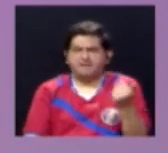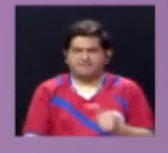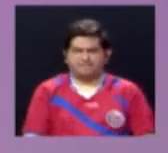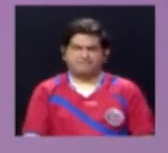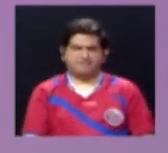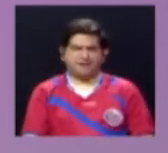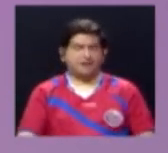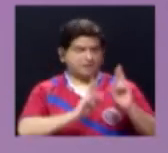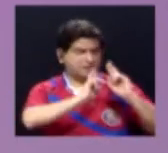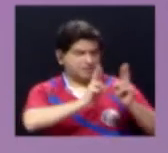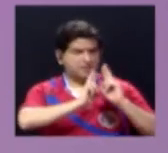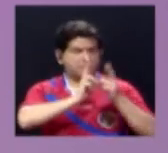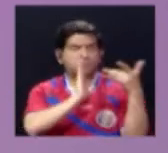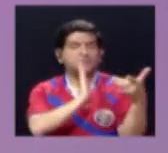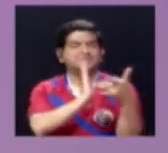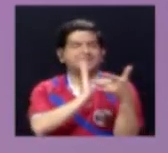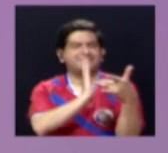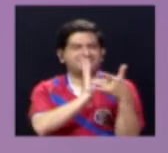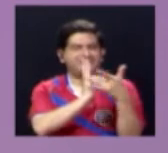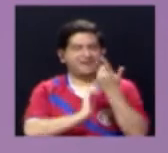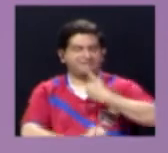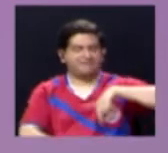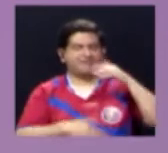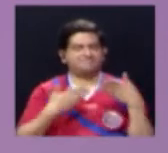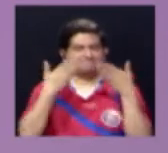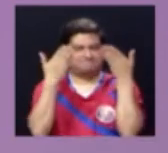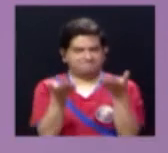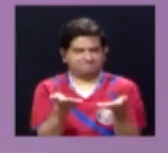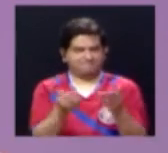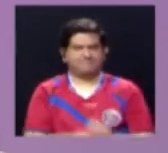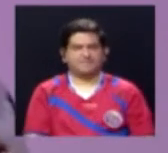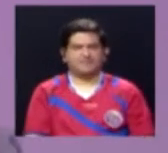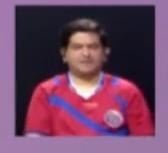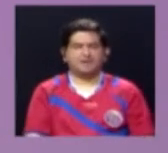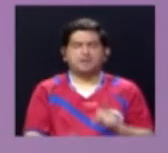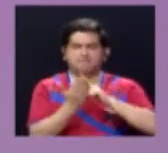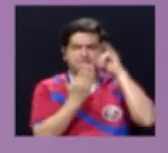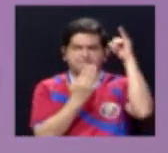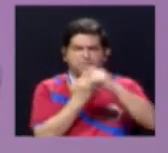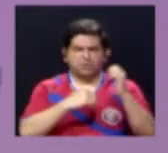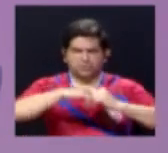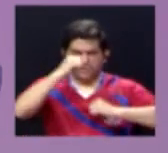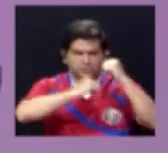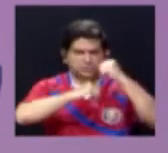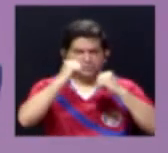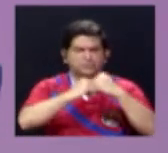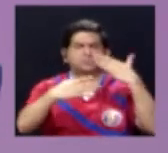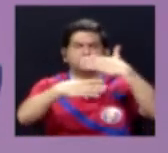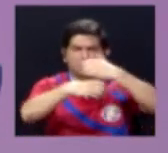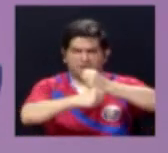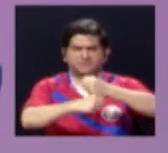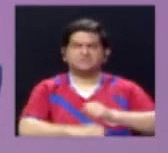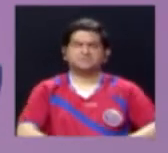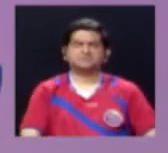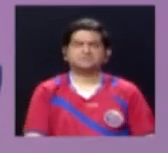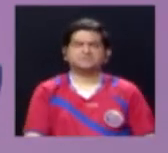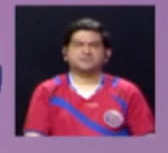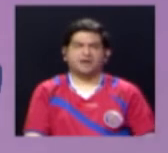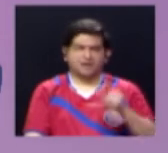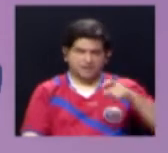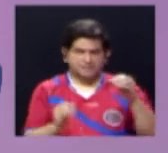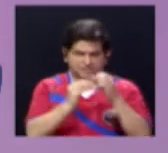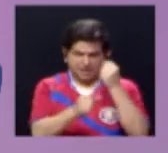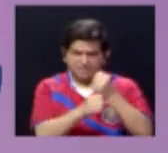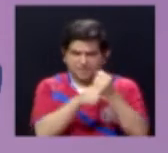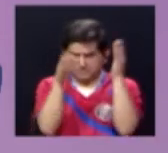con las respuestas técnicas que vamos a dar a ser más proyectos estructurales necesitan más